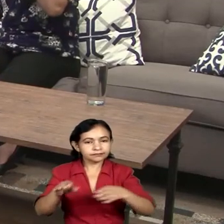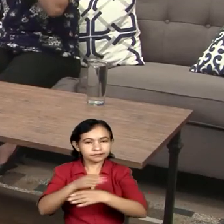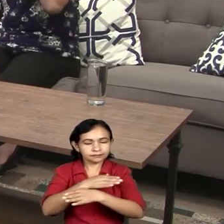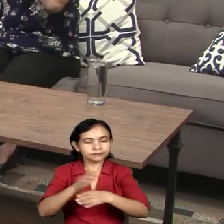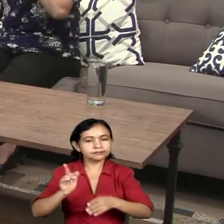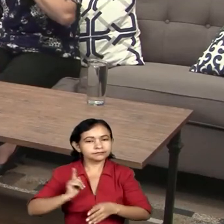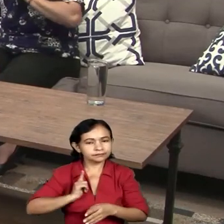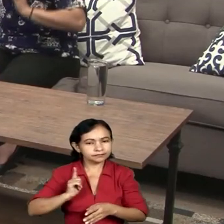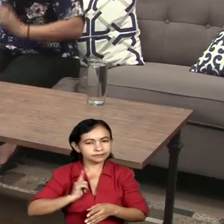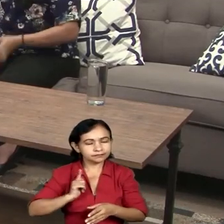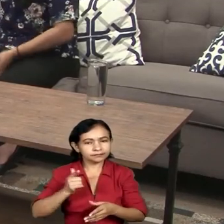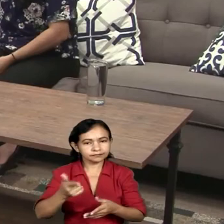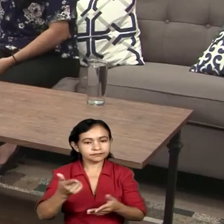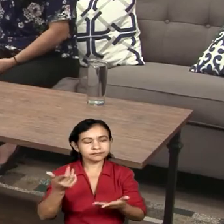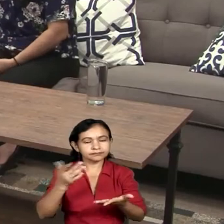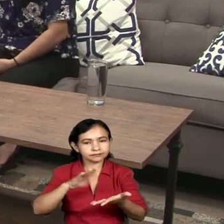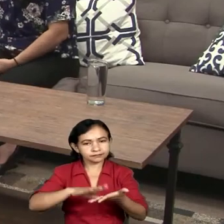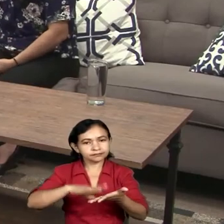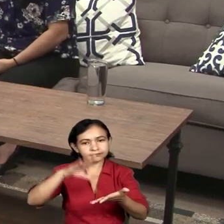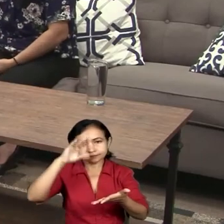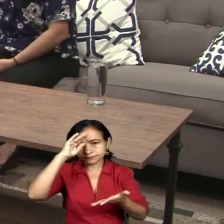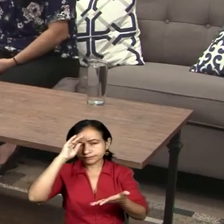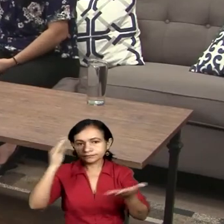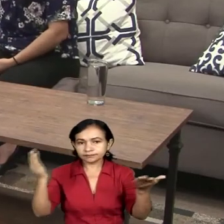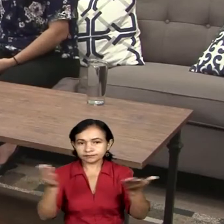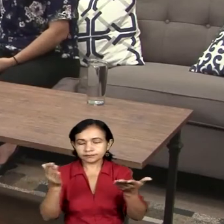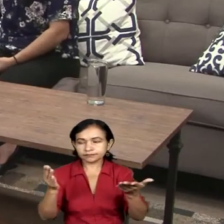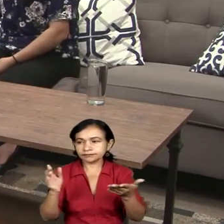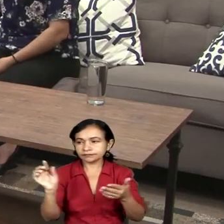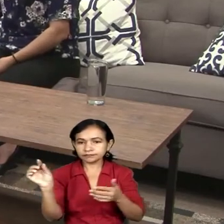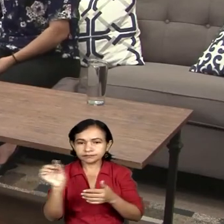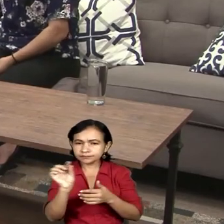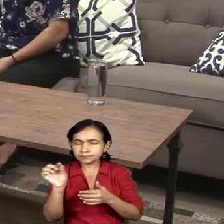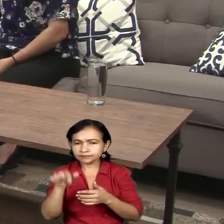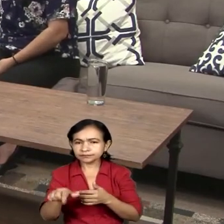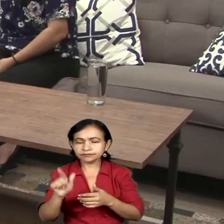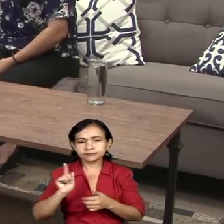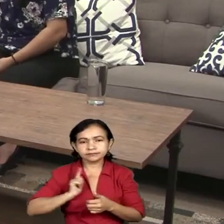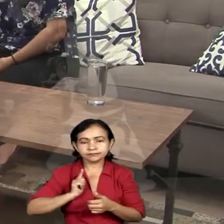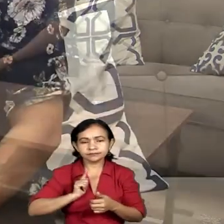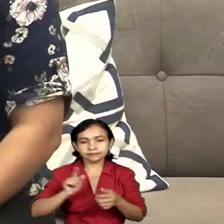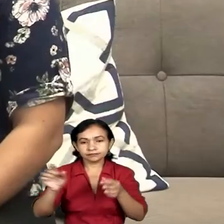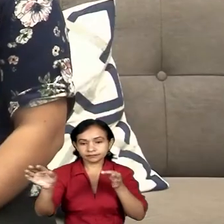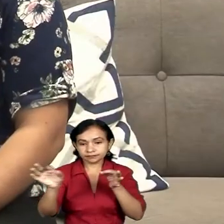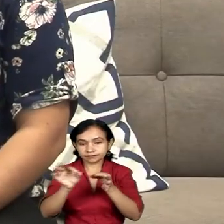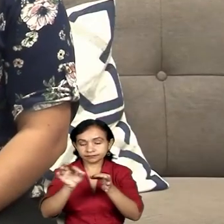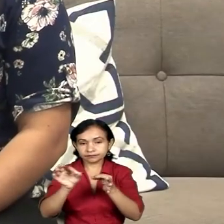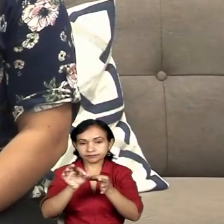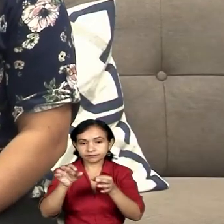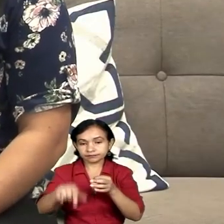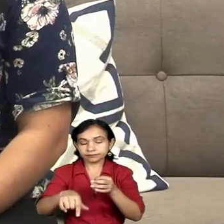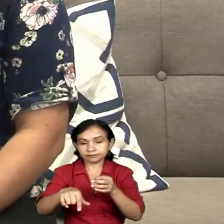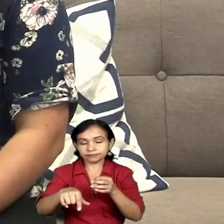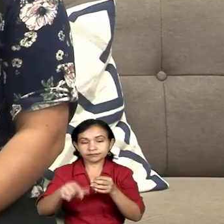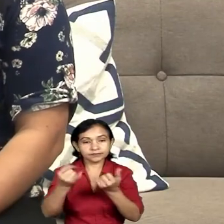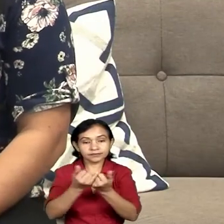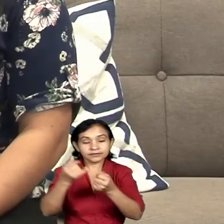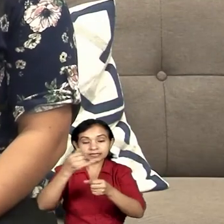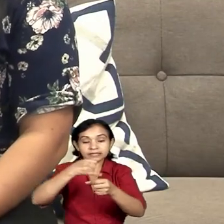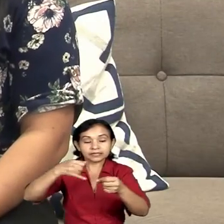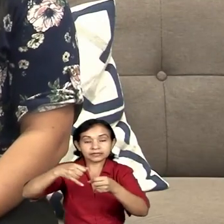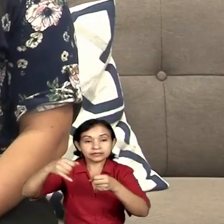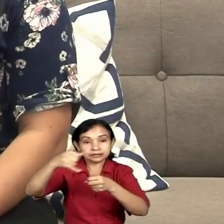realizar a partir de esa formación que ustedes vienen realizando. Sí, ahorita de hecho estamos en Corn Island, en una capacitación con los